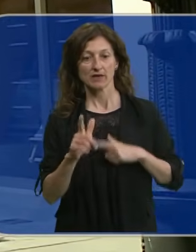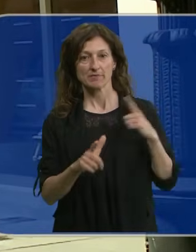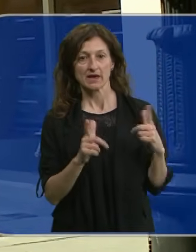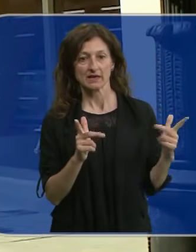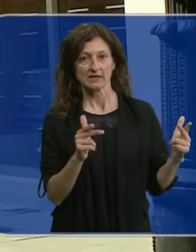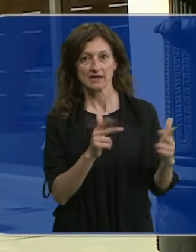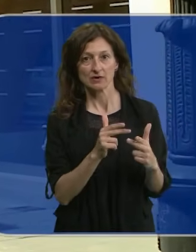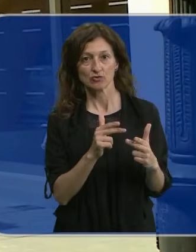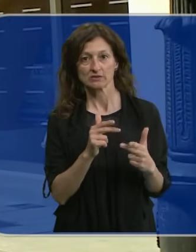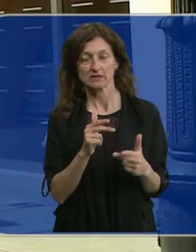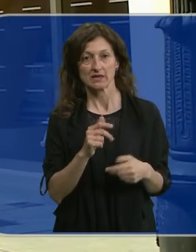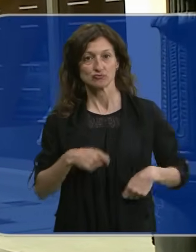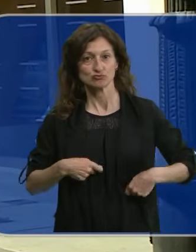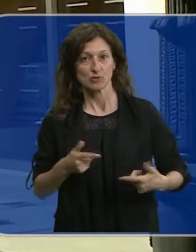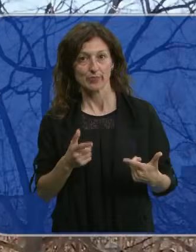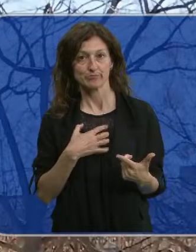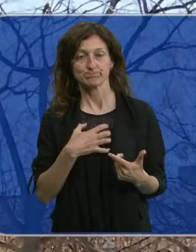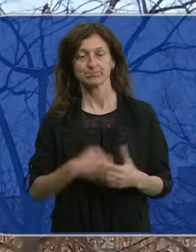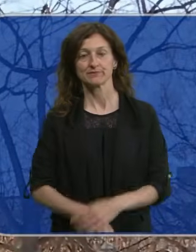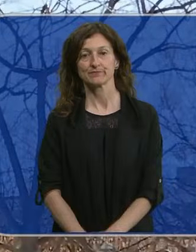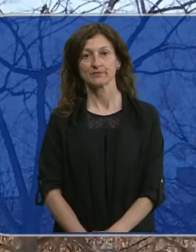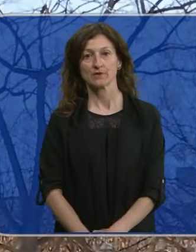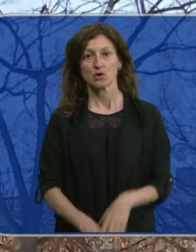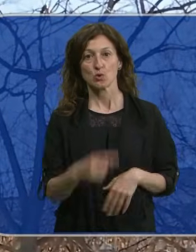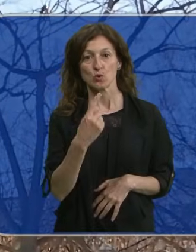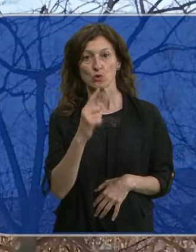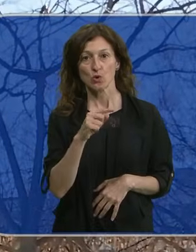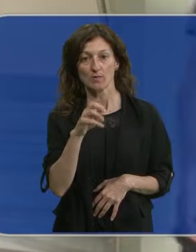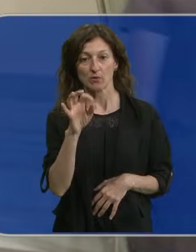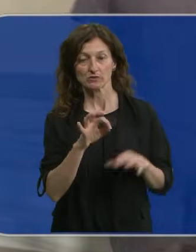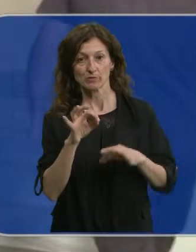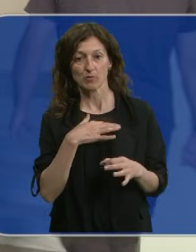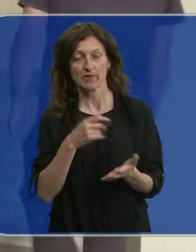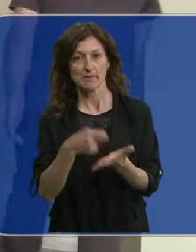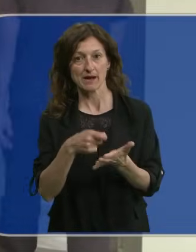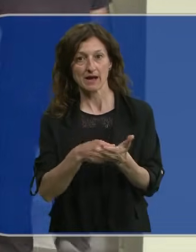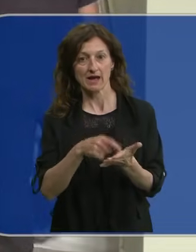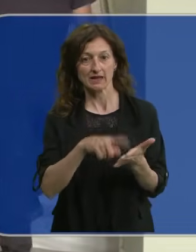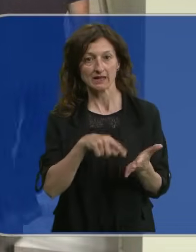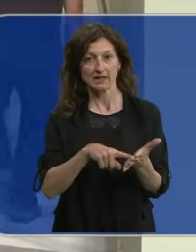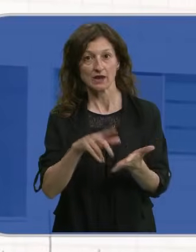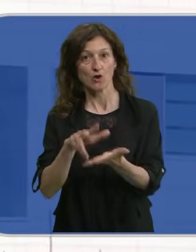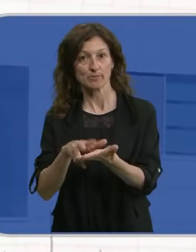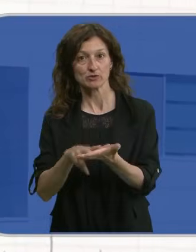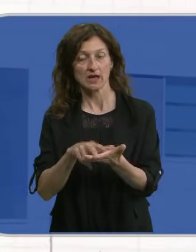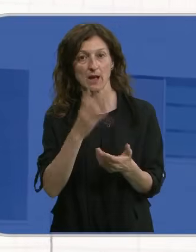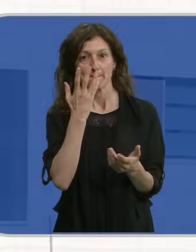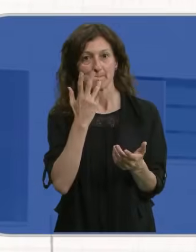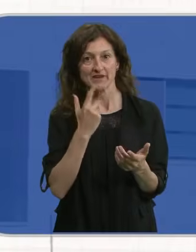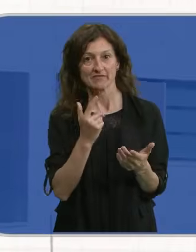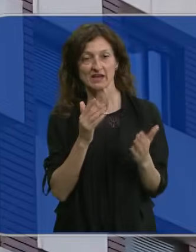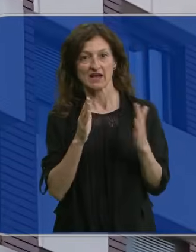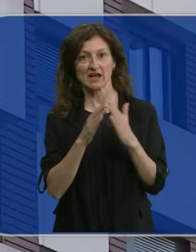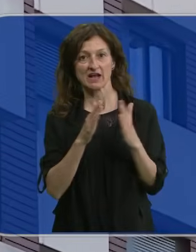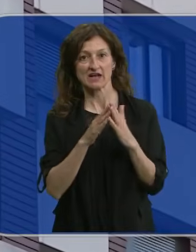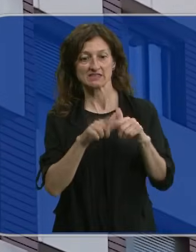viajes, es que no da, o sea, no da. Tan solo un 1,4% de los que pueden pagar una renta o hipoteca prefieren quedarse